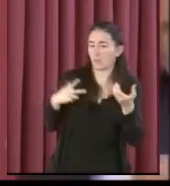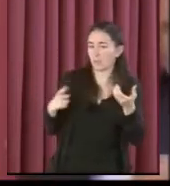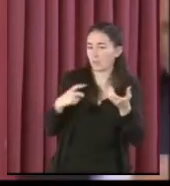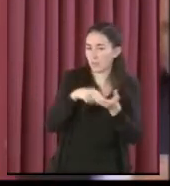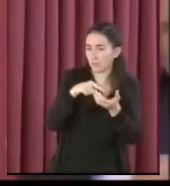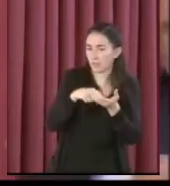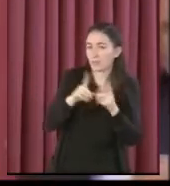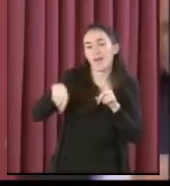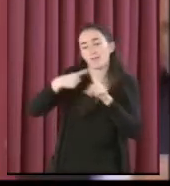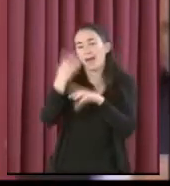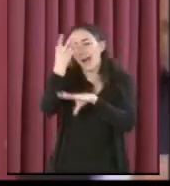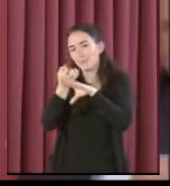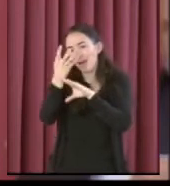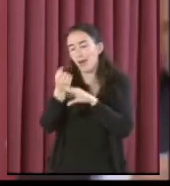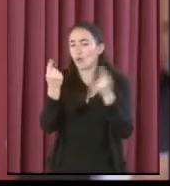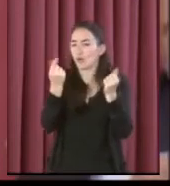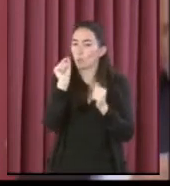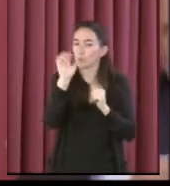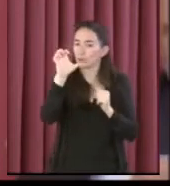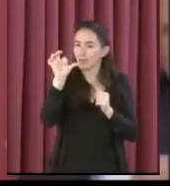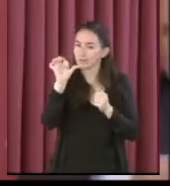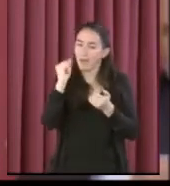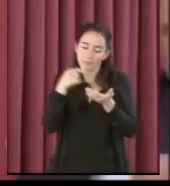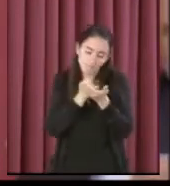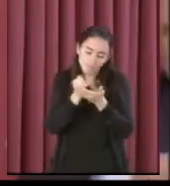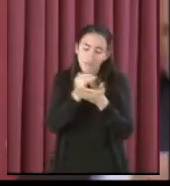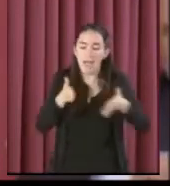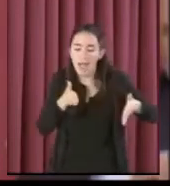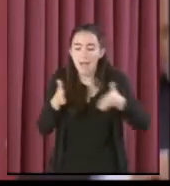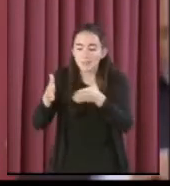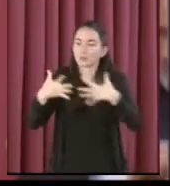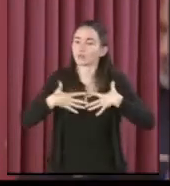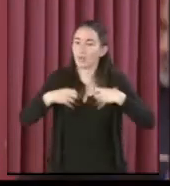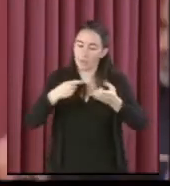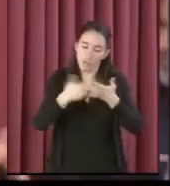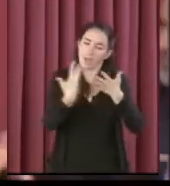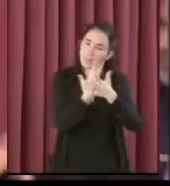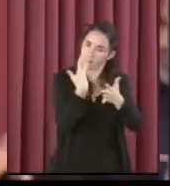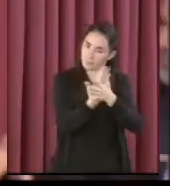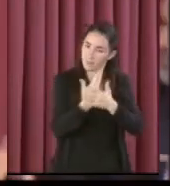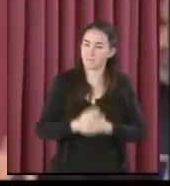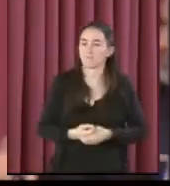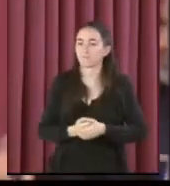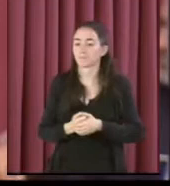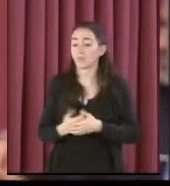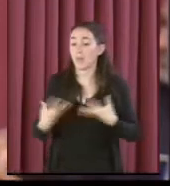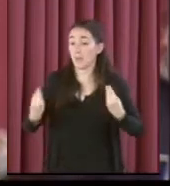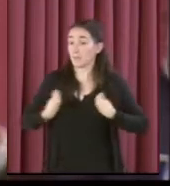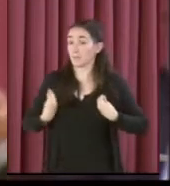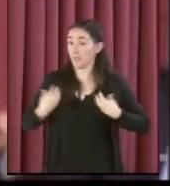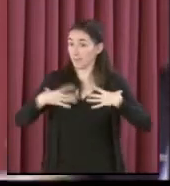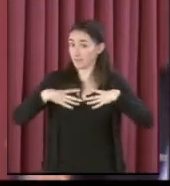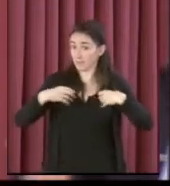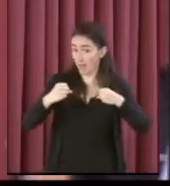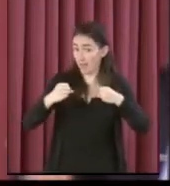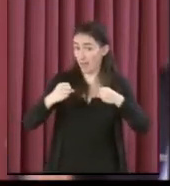de paseos saludables por toda la ciudad. Dentro de esos fomentos de la vida sana, sin duda alguna, tenemos que